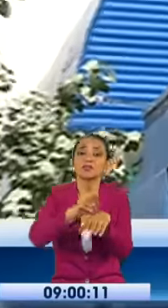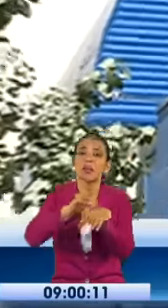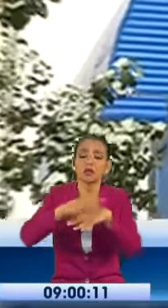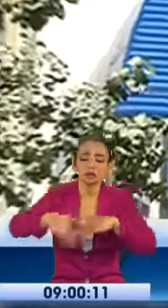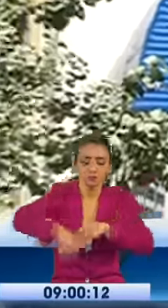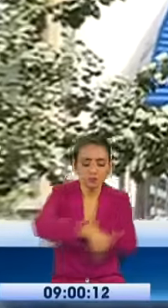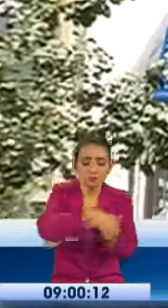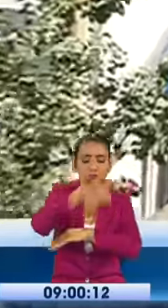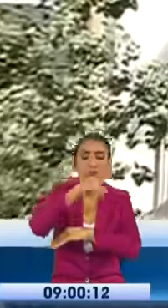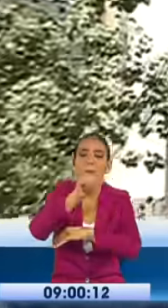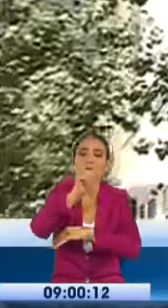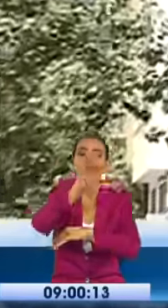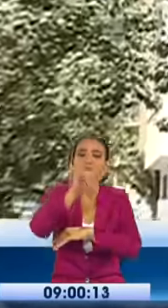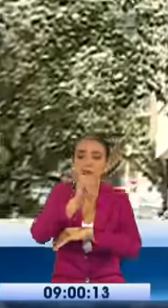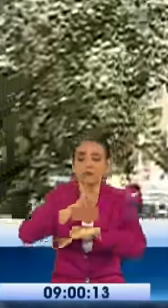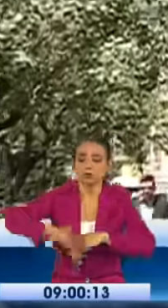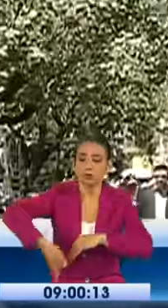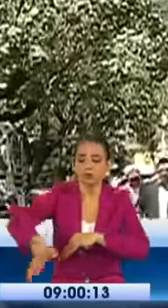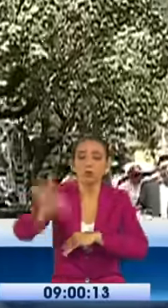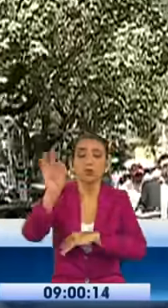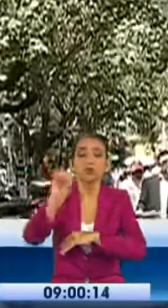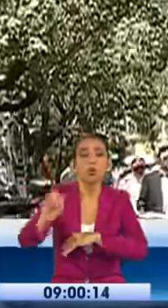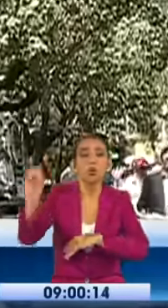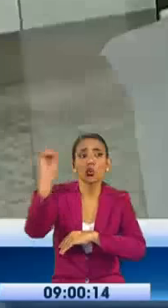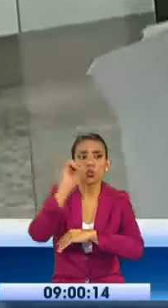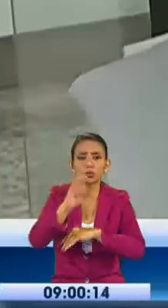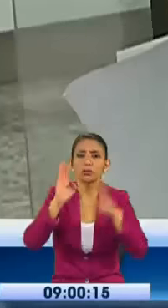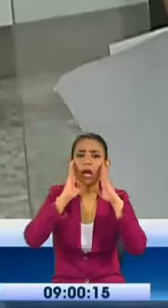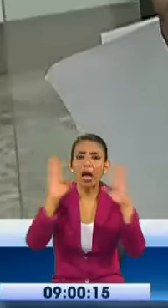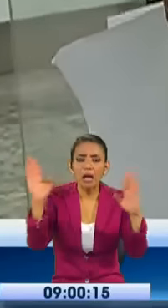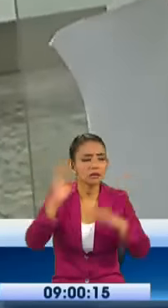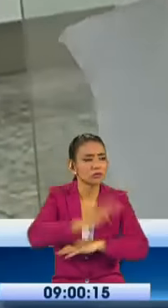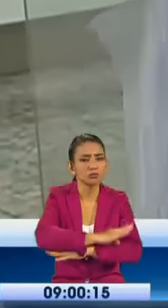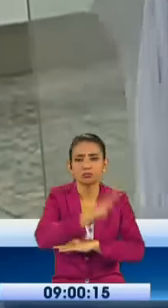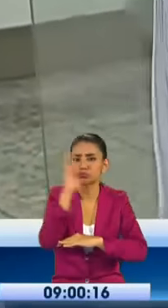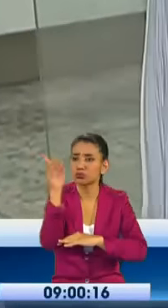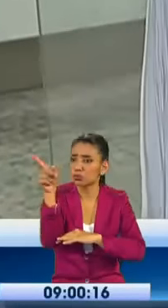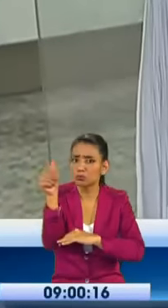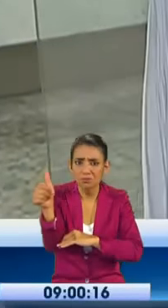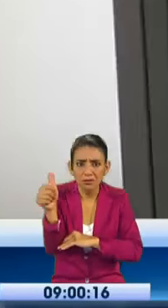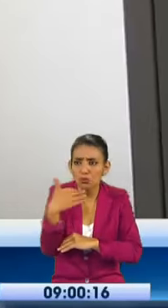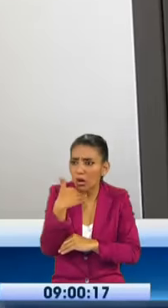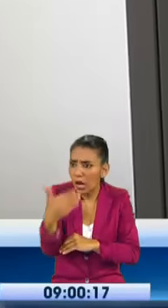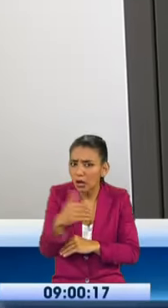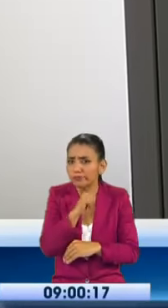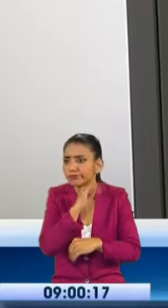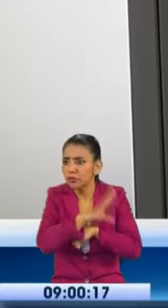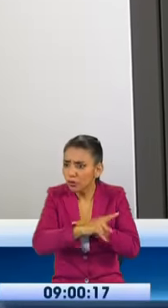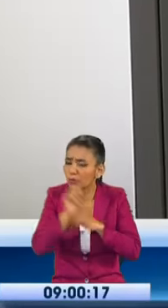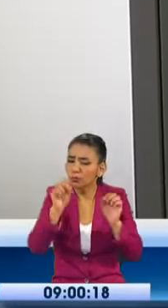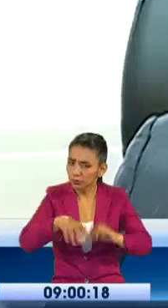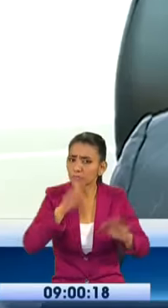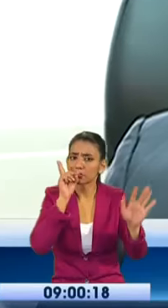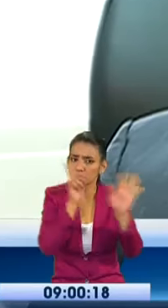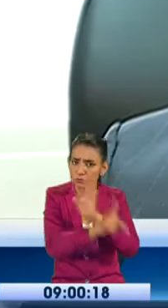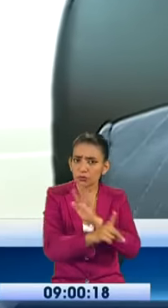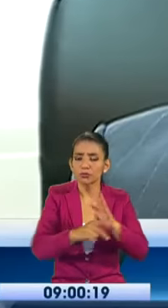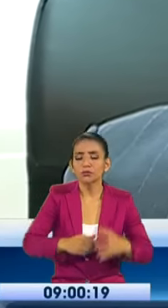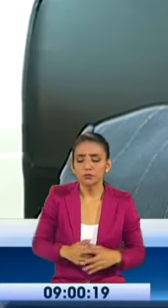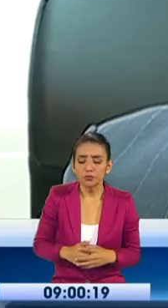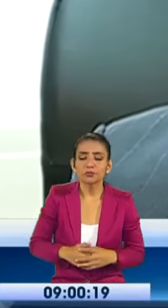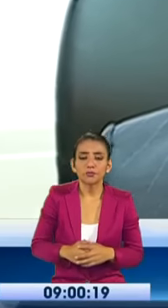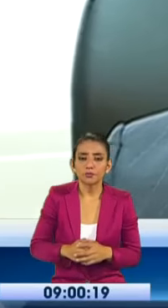Avenida Patria y 9 de Octubre, atenderá las 24 horas para que ponga la denuncia si ha sido víctima de la delincuencia.